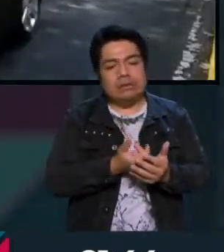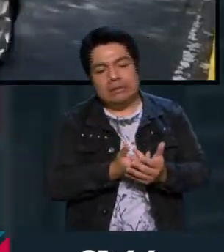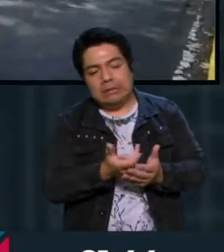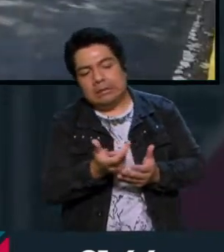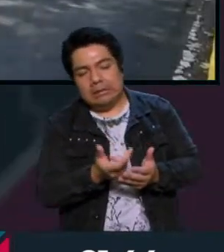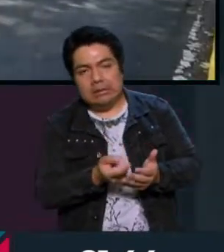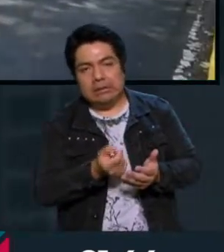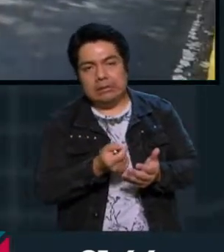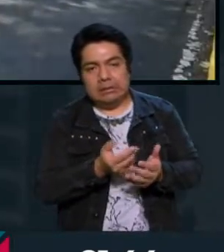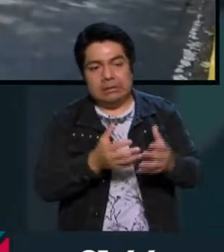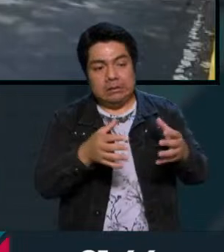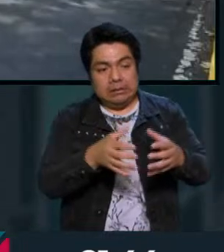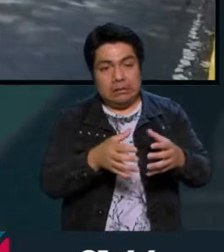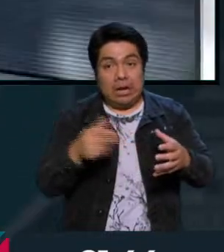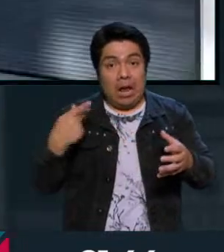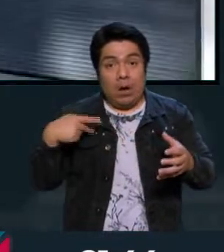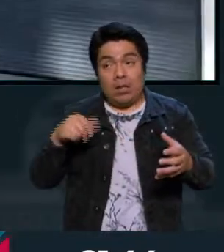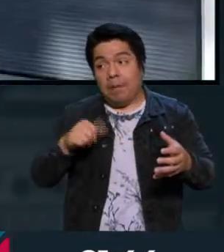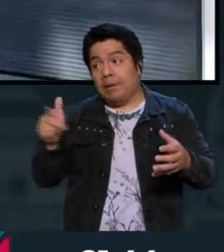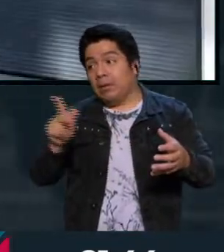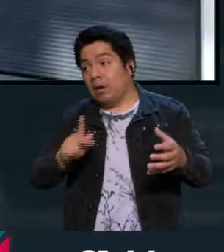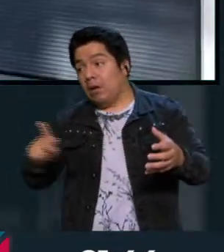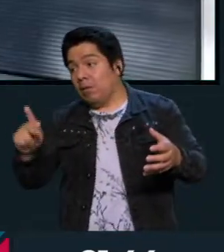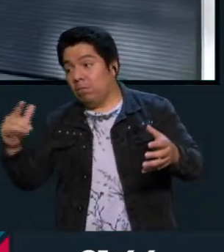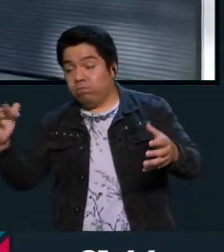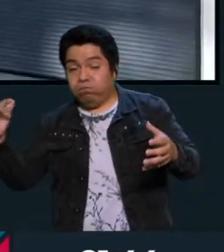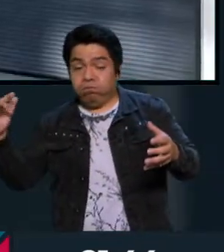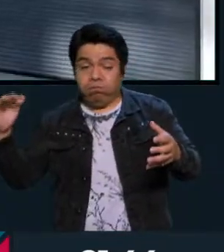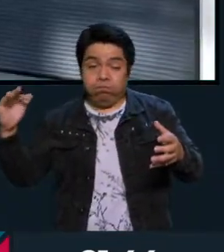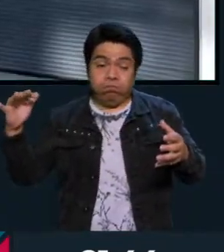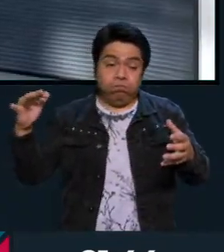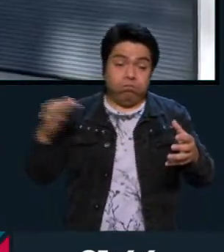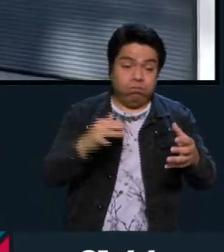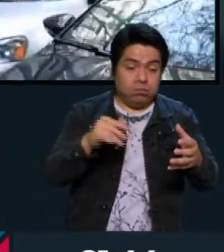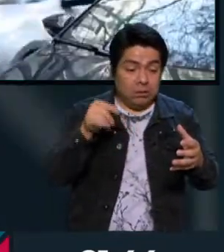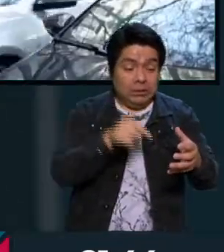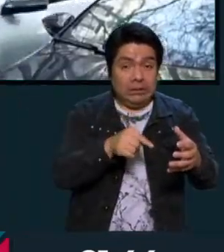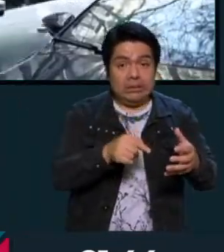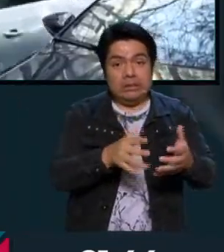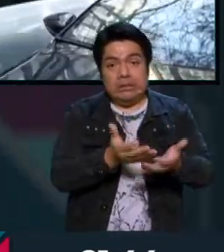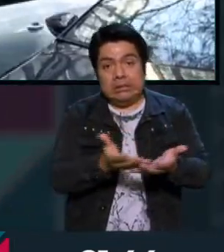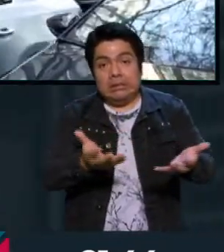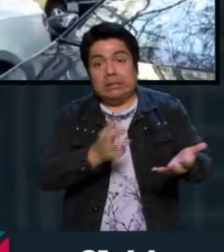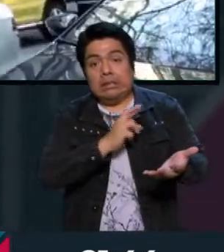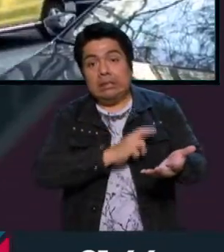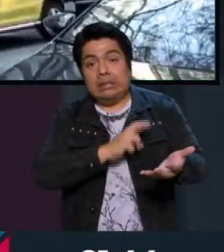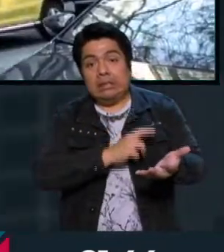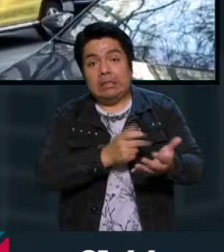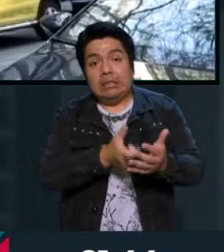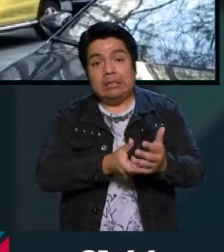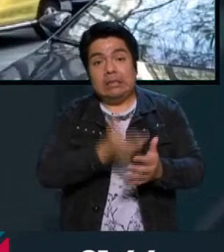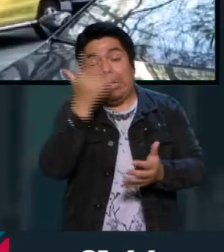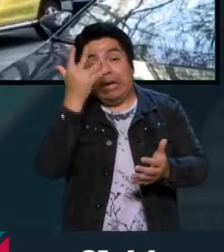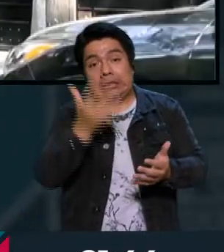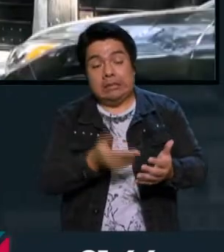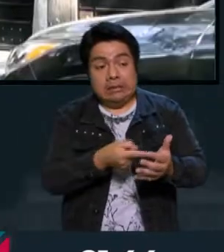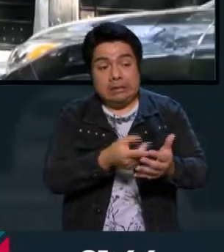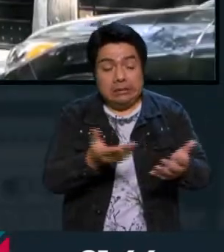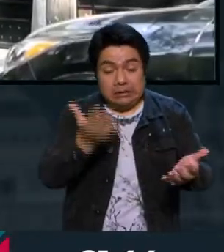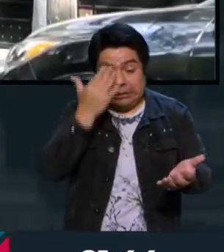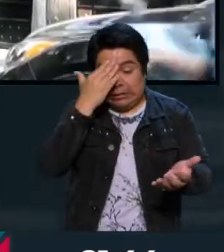los casos, que por el fenómeno del encarecimiento del suelo y de la vivienda, que hay que